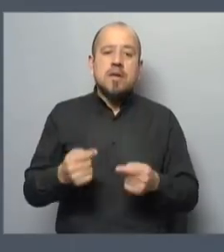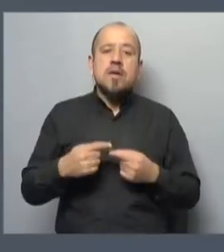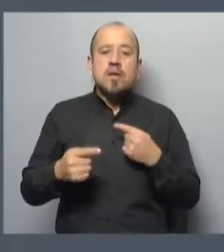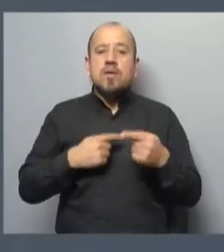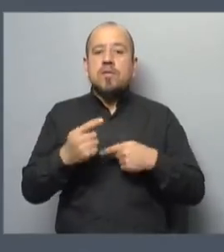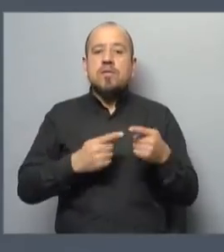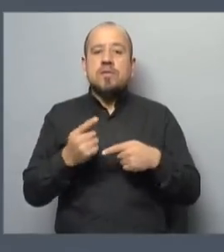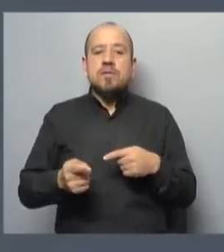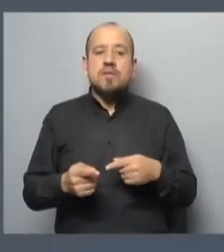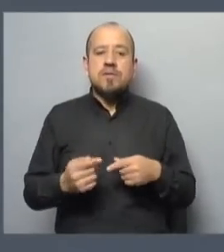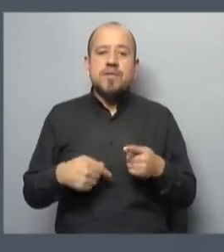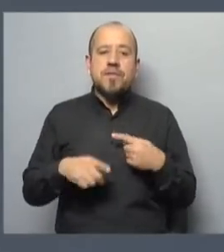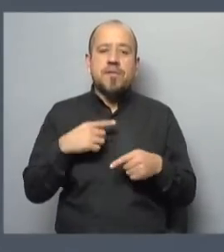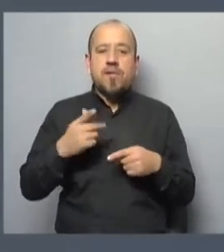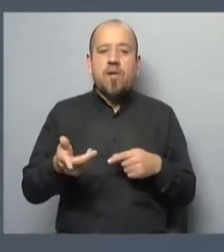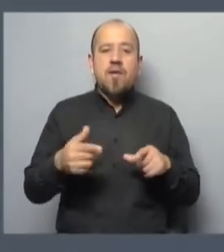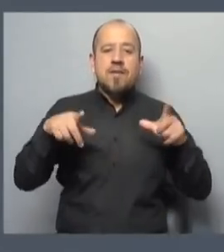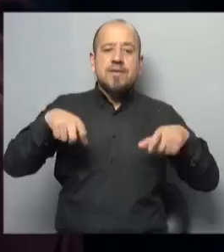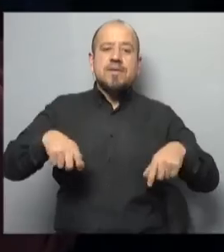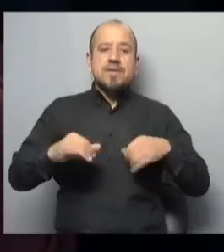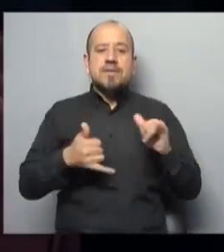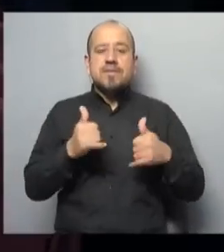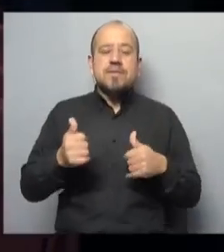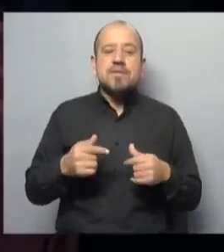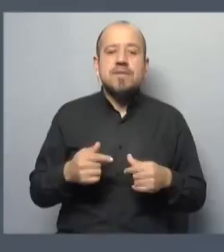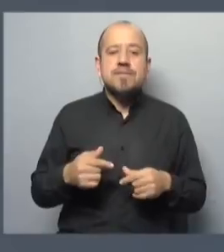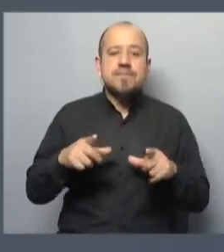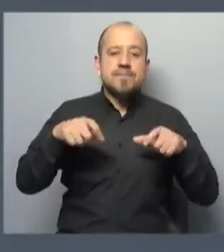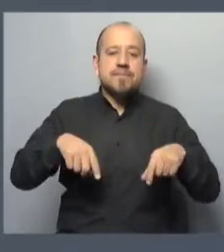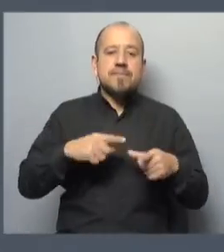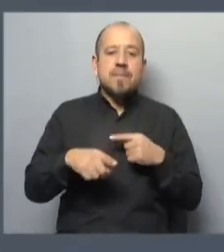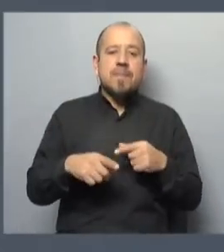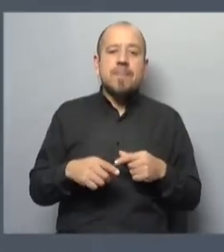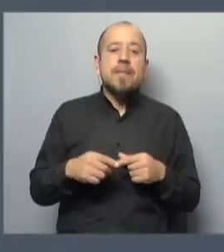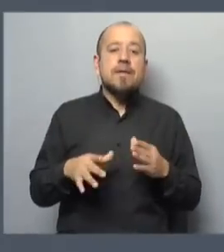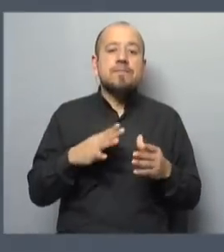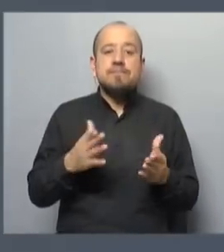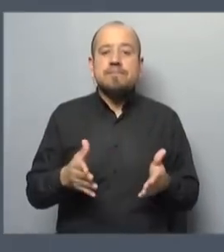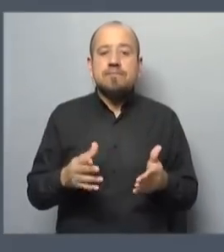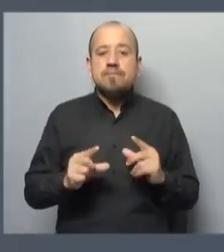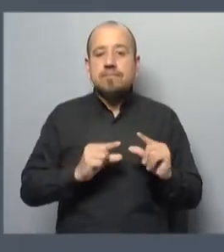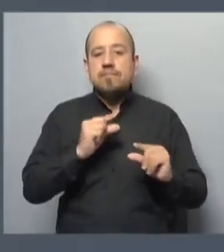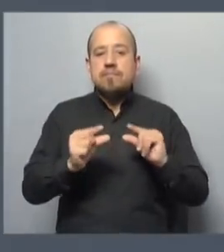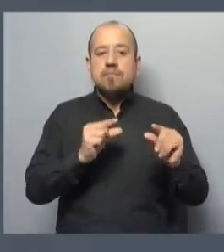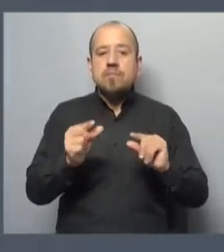pasar un poquito más de vergüenza dentro de la cancha y eso fue mi camino muy mediocre puede salir a jugar al exterior solamente